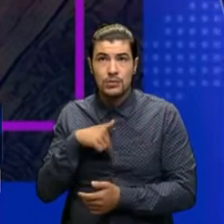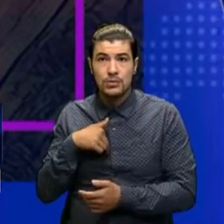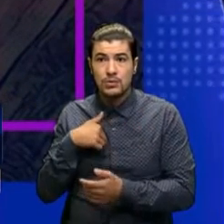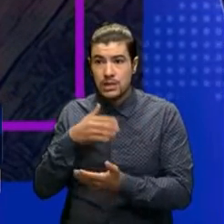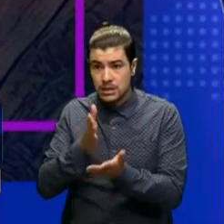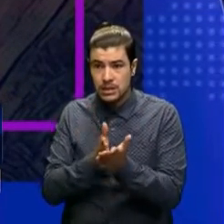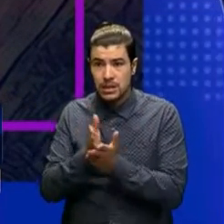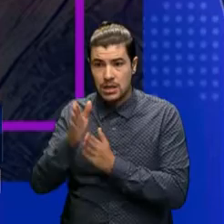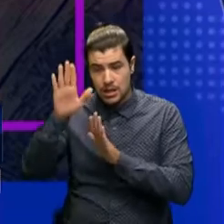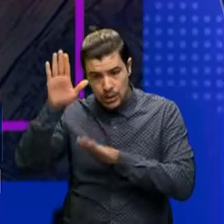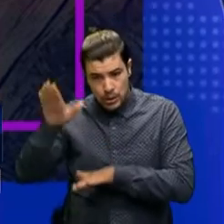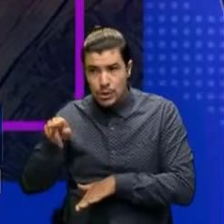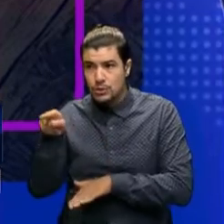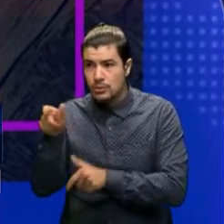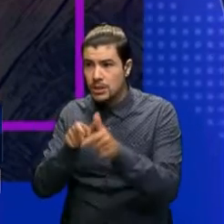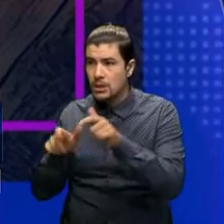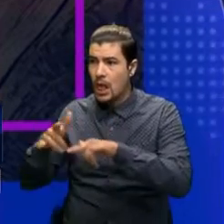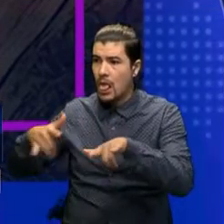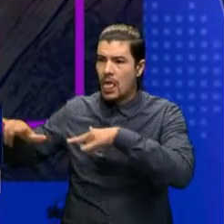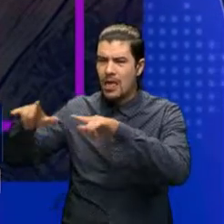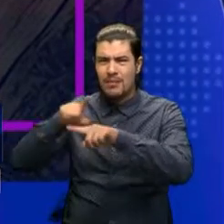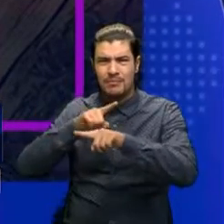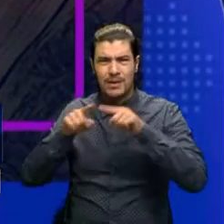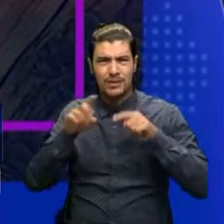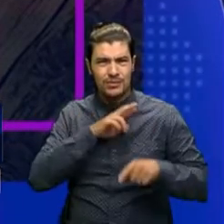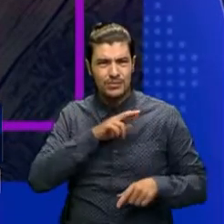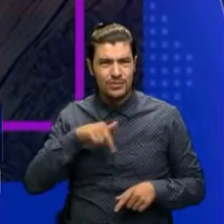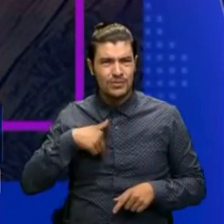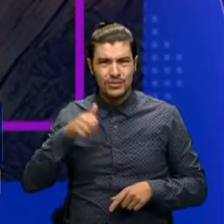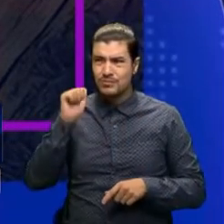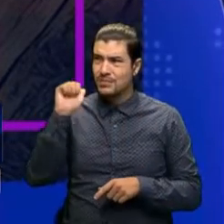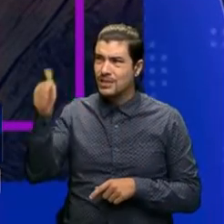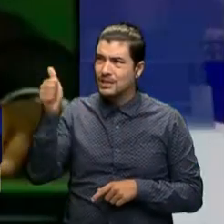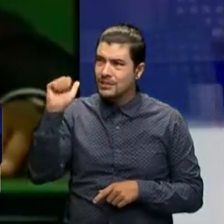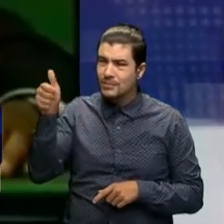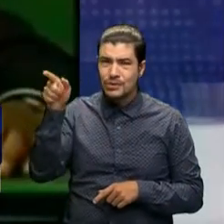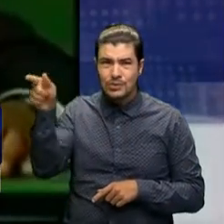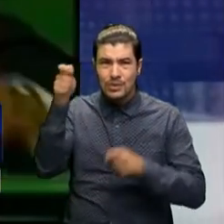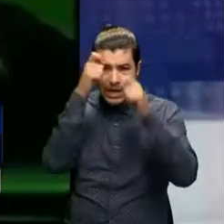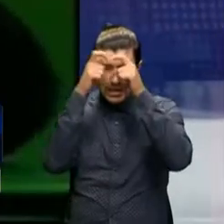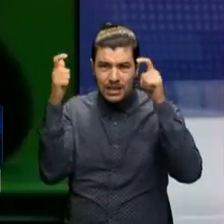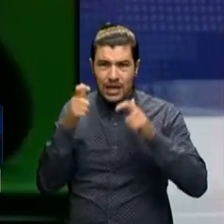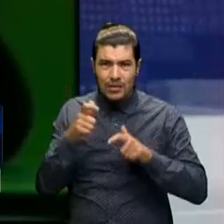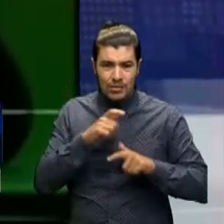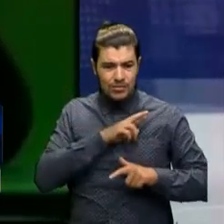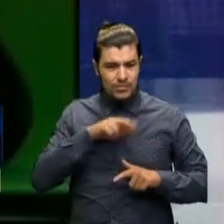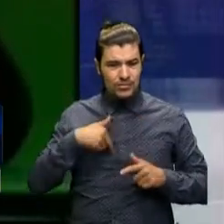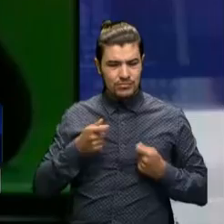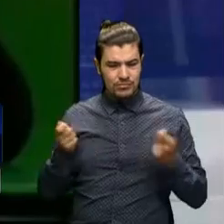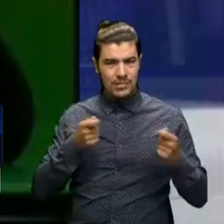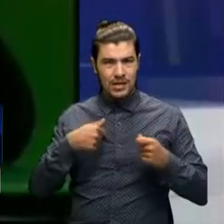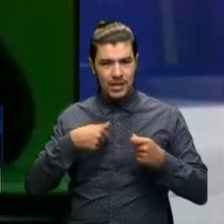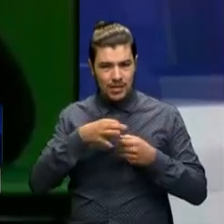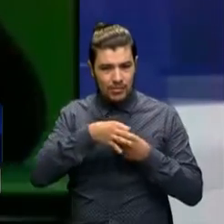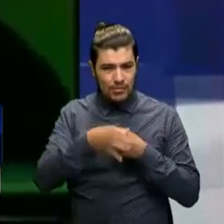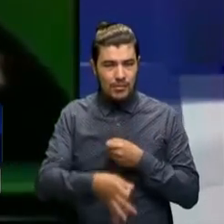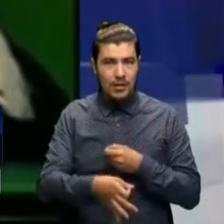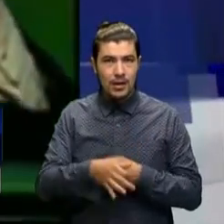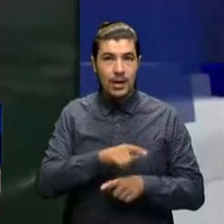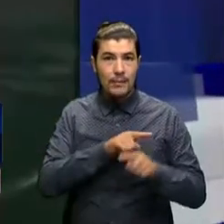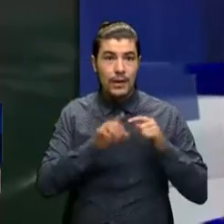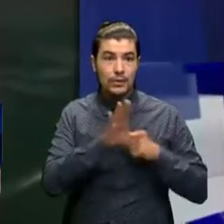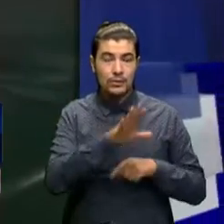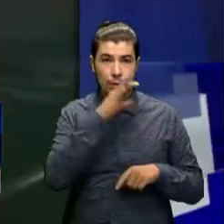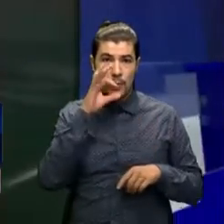venia a los que manejan el poder sin asumir que el estado es nuestro es por eso que a garzón se le conoce como el pionero